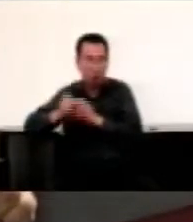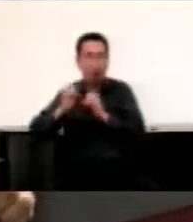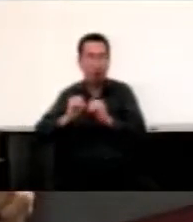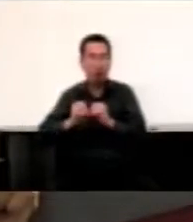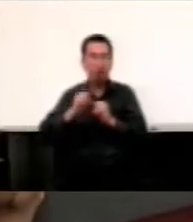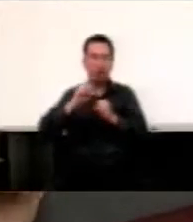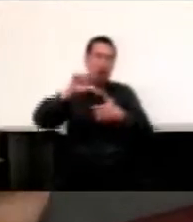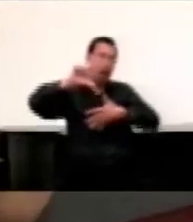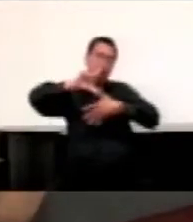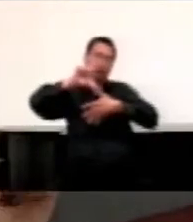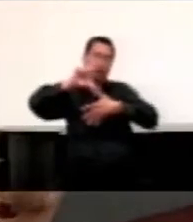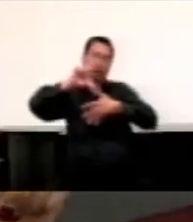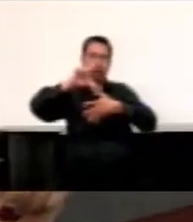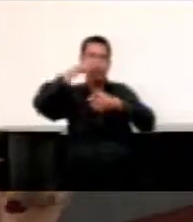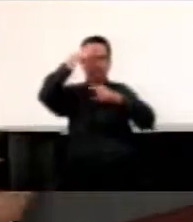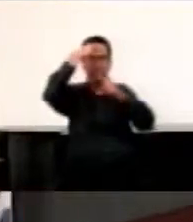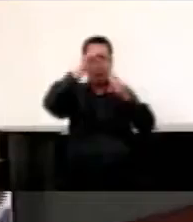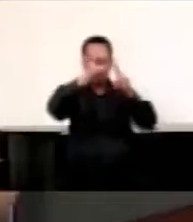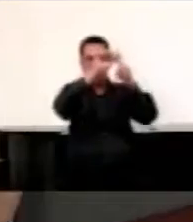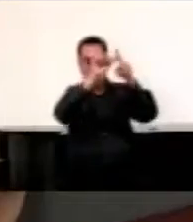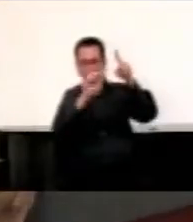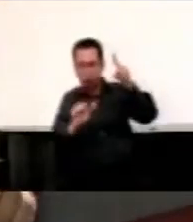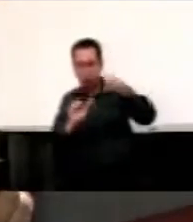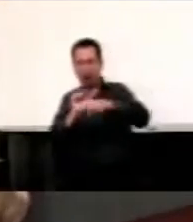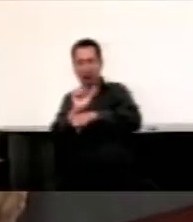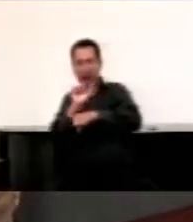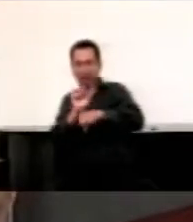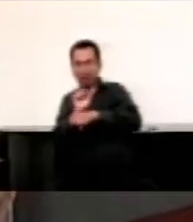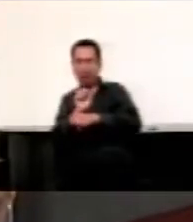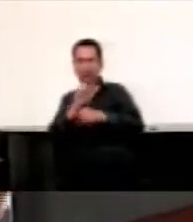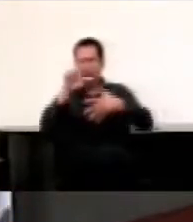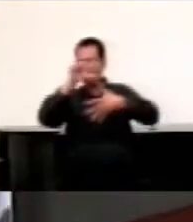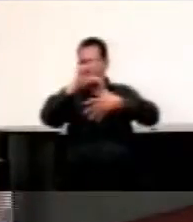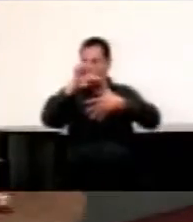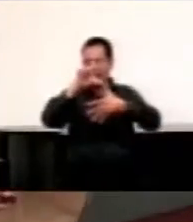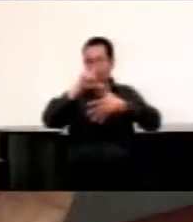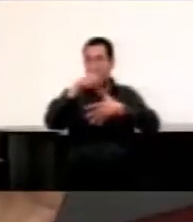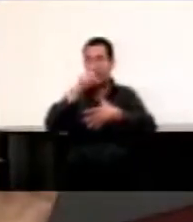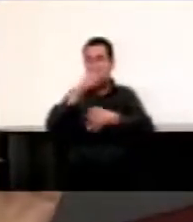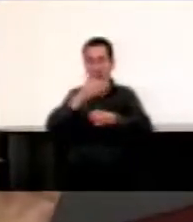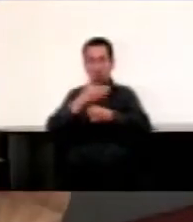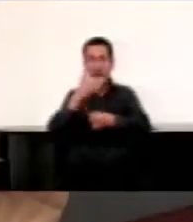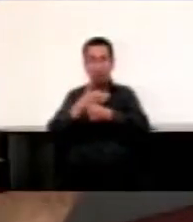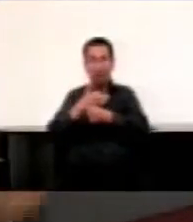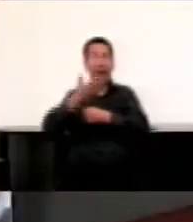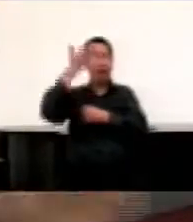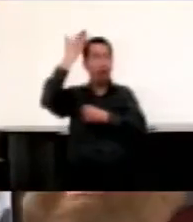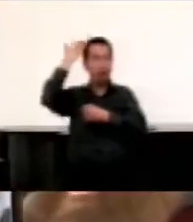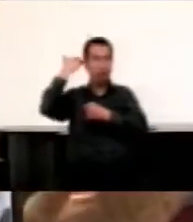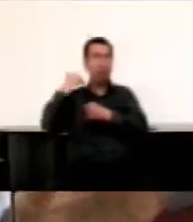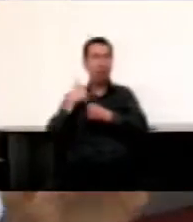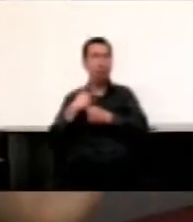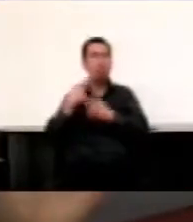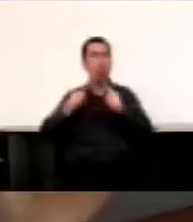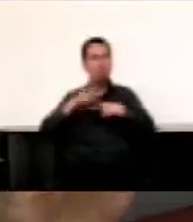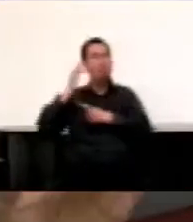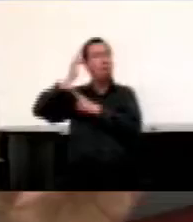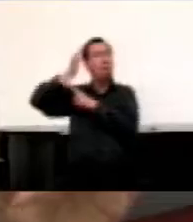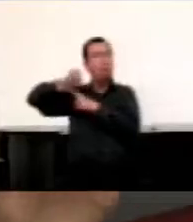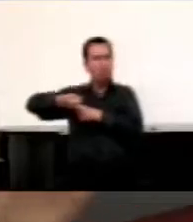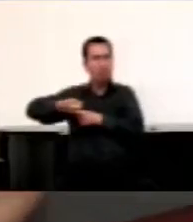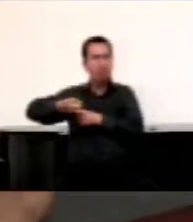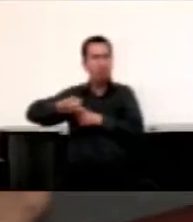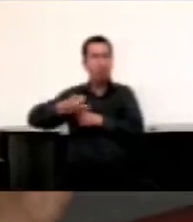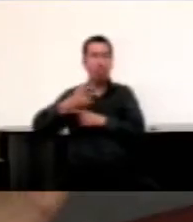México en concreto. Y si ustedes se dan cuenta, el nivel de confianza es muy bajo. Es decir, en primer lugar está la